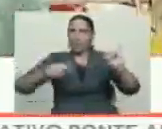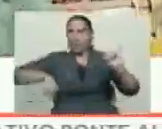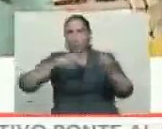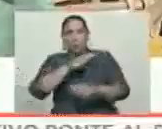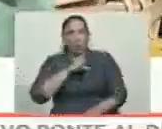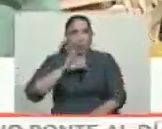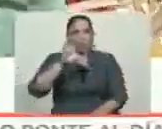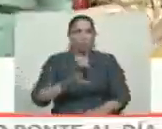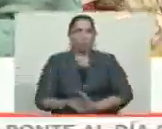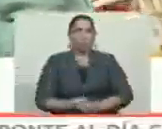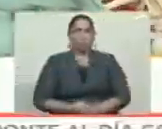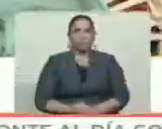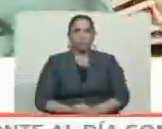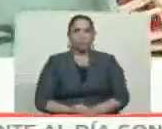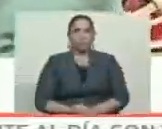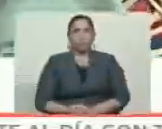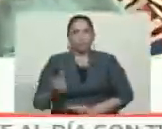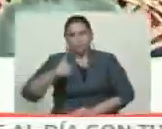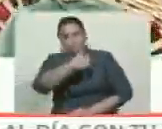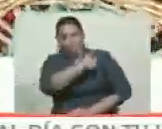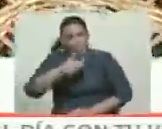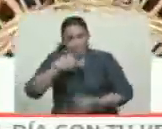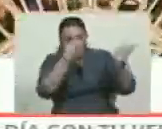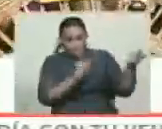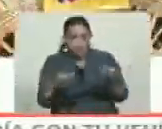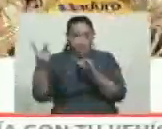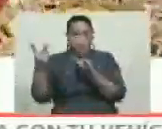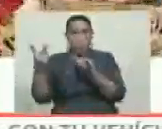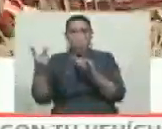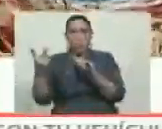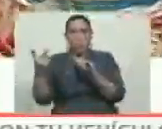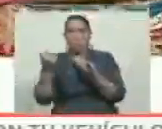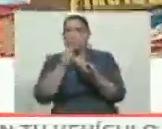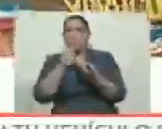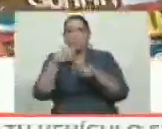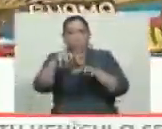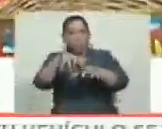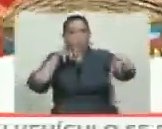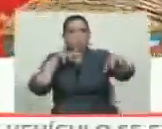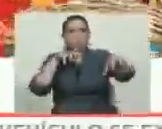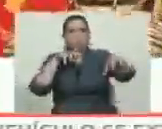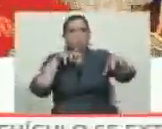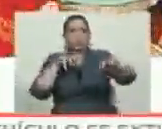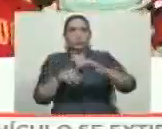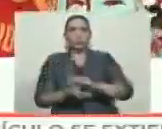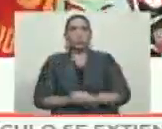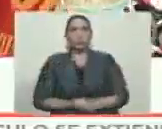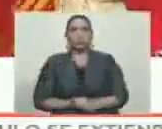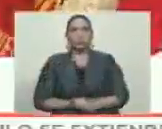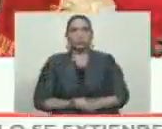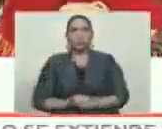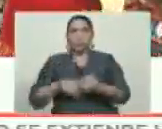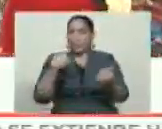soberanía. Y yo quiero hacerle una invitación a esta hermosa concentración que está aquí. El hermano